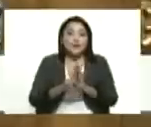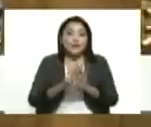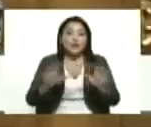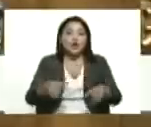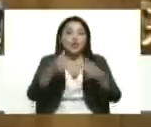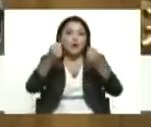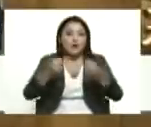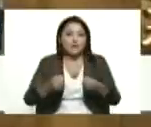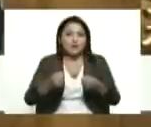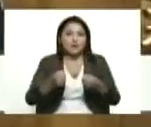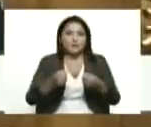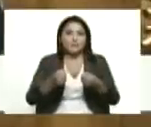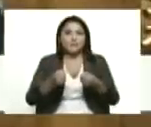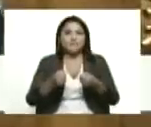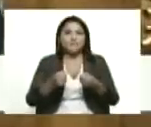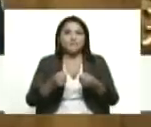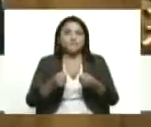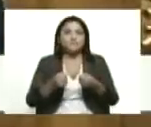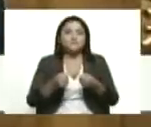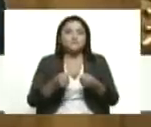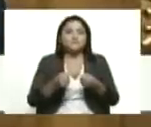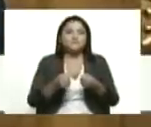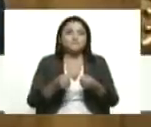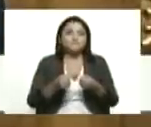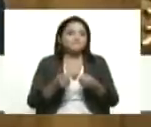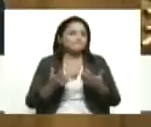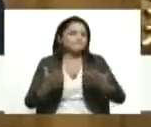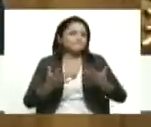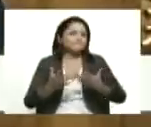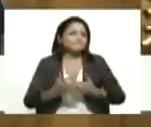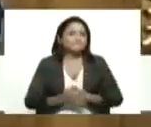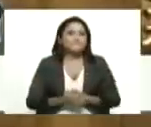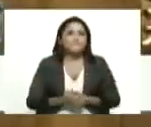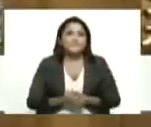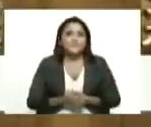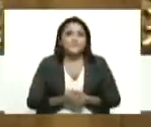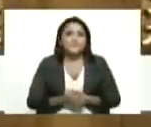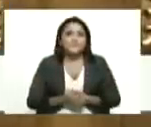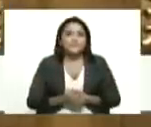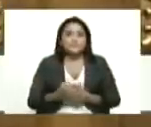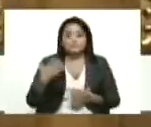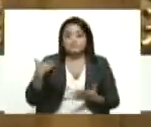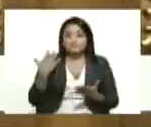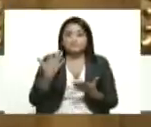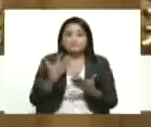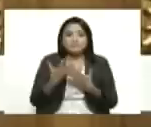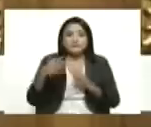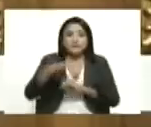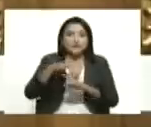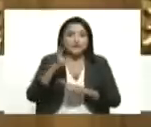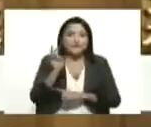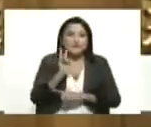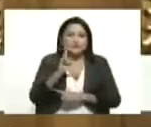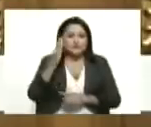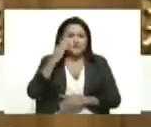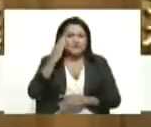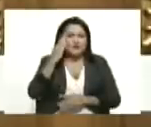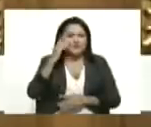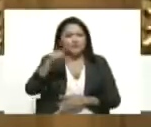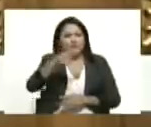ley orgánica que tiene mucho que ver con lo que ha estado ocurriendo en los últimos días. Sabe el país